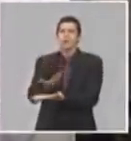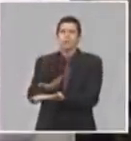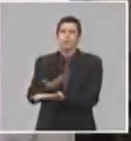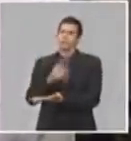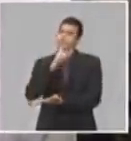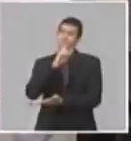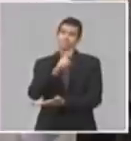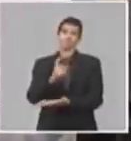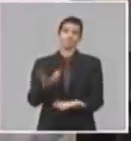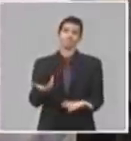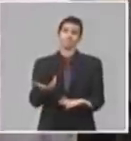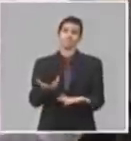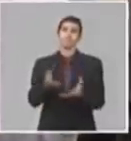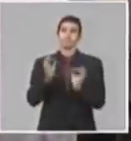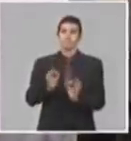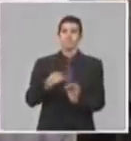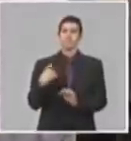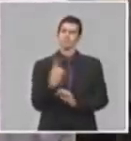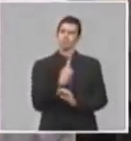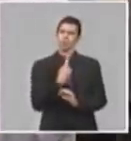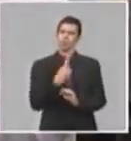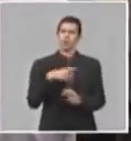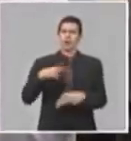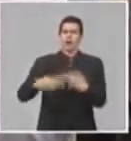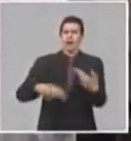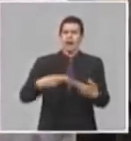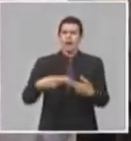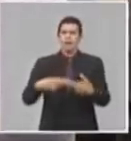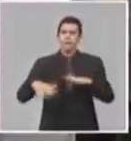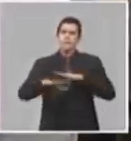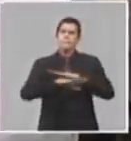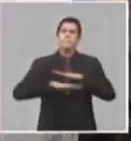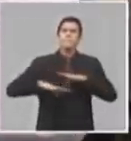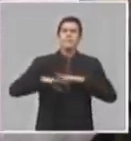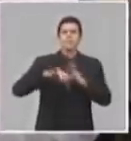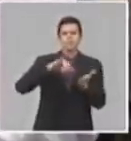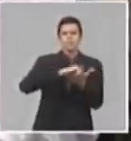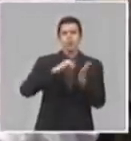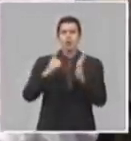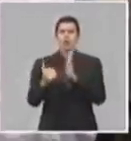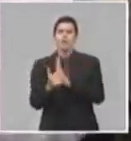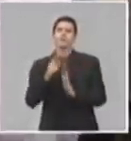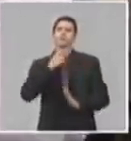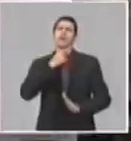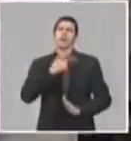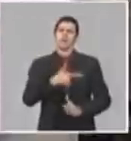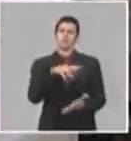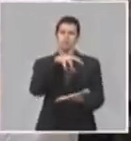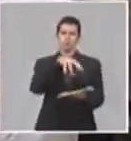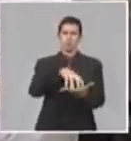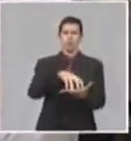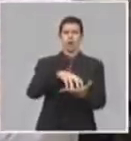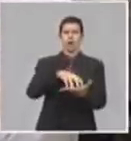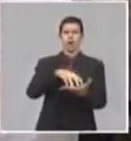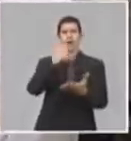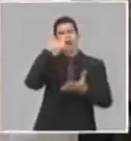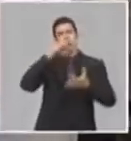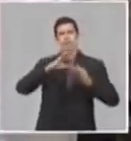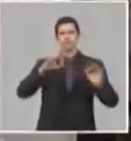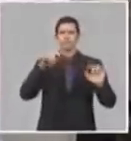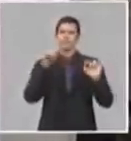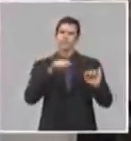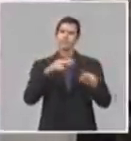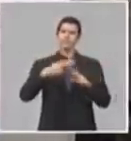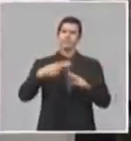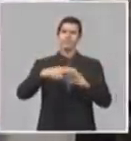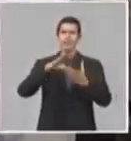ingresar divisas. Esa base productiva tiene la posibilidad de vender a la zona especial de desarrollo de Mariel. Y cuando vende a la zona especial de desarrollo de Mariel, tiene